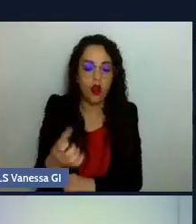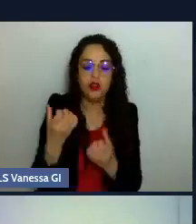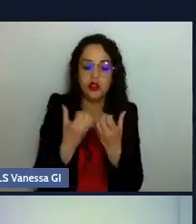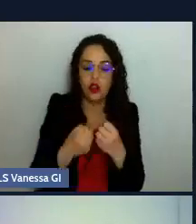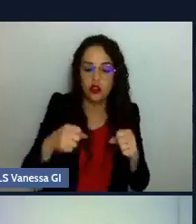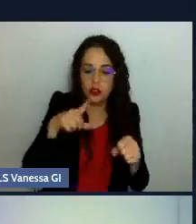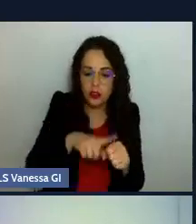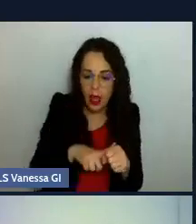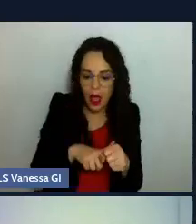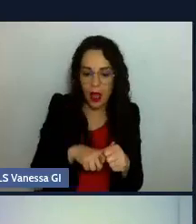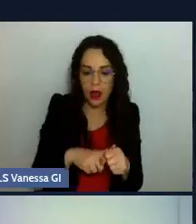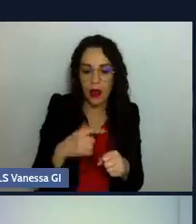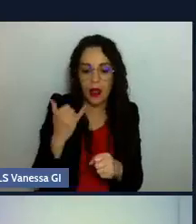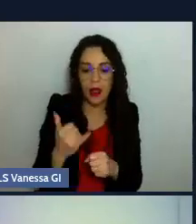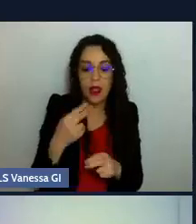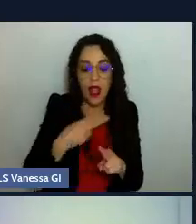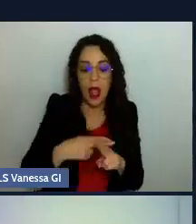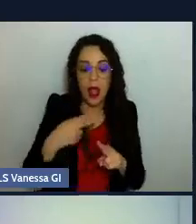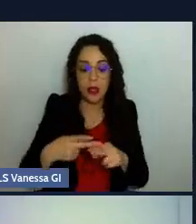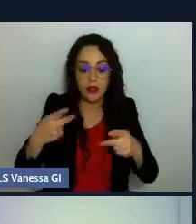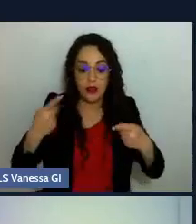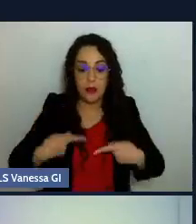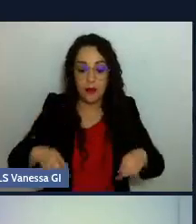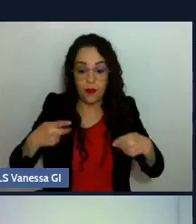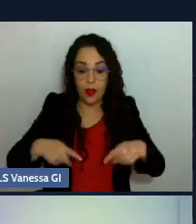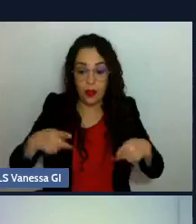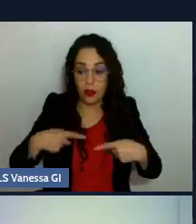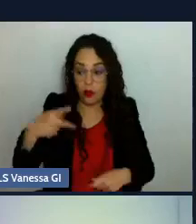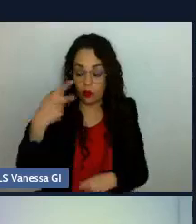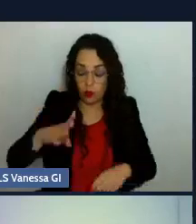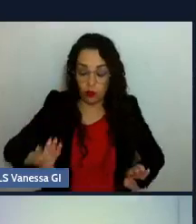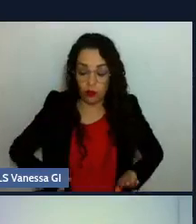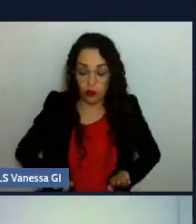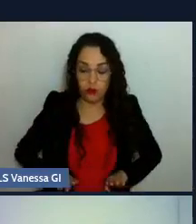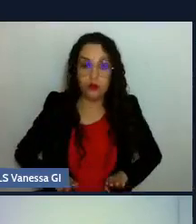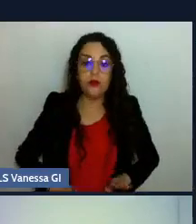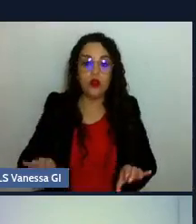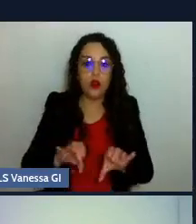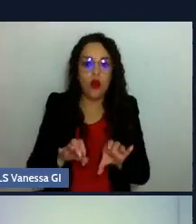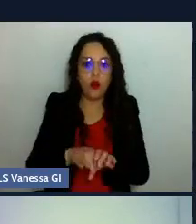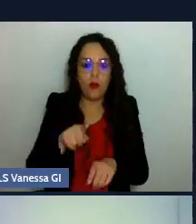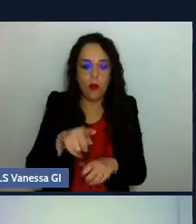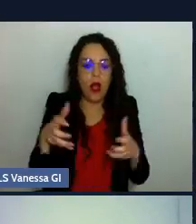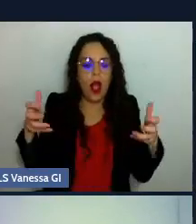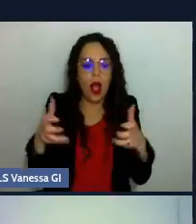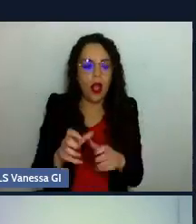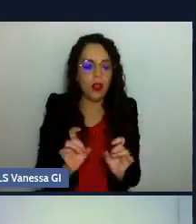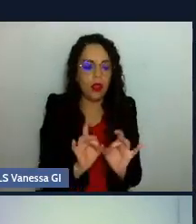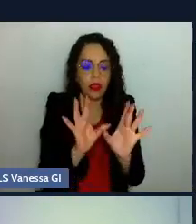la conducta del ser humano ante ciertas situaciones. La siguiente, por favor.